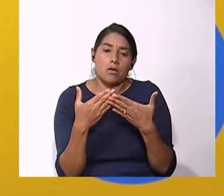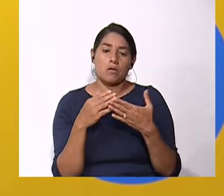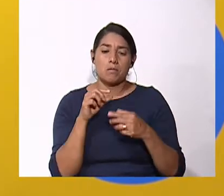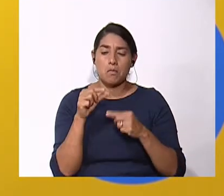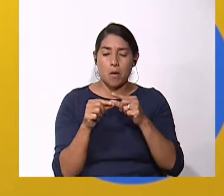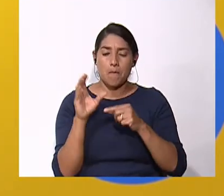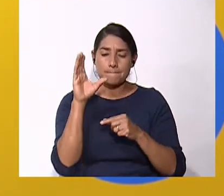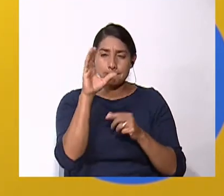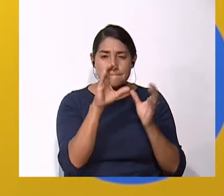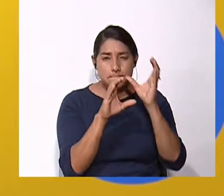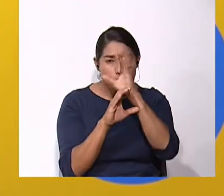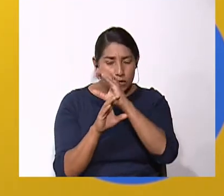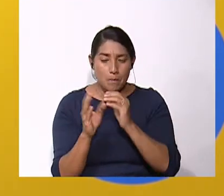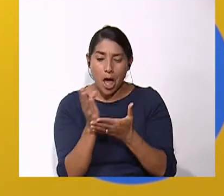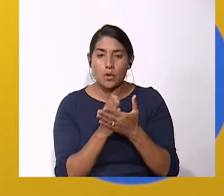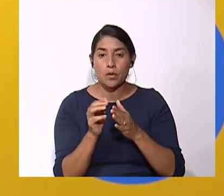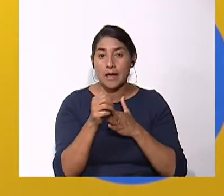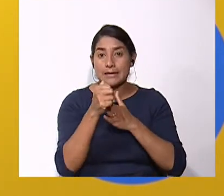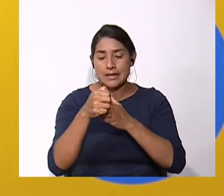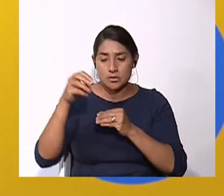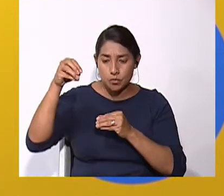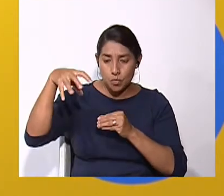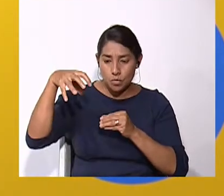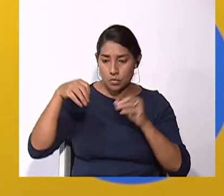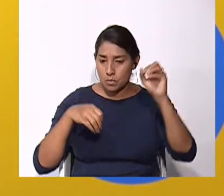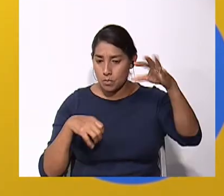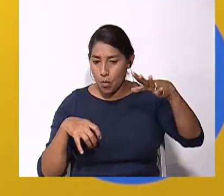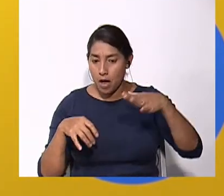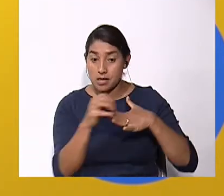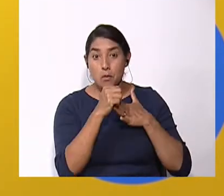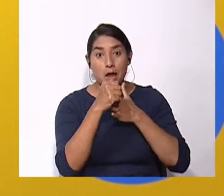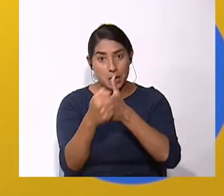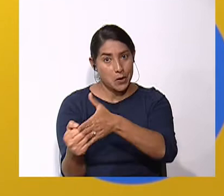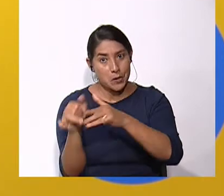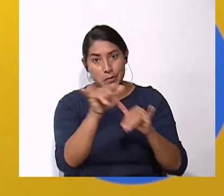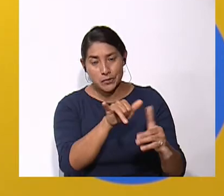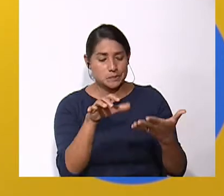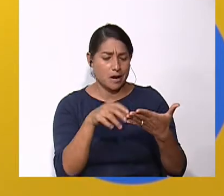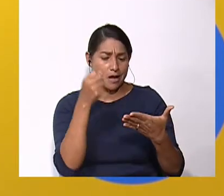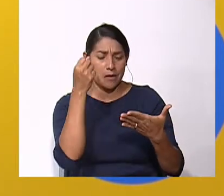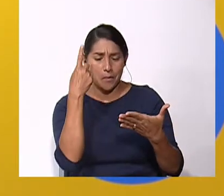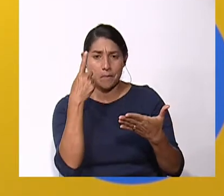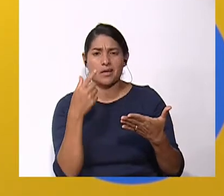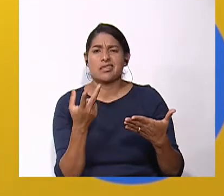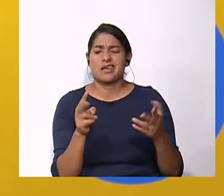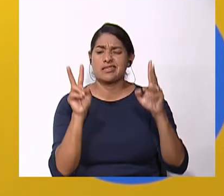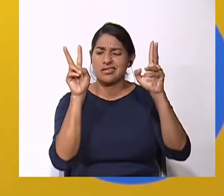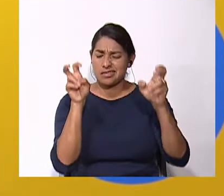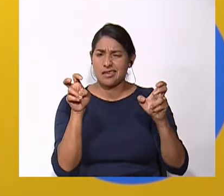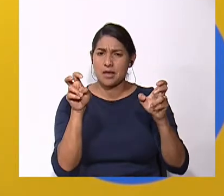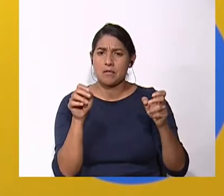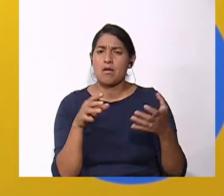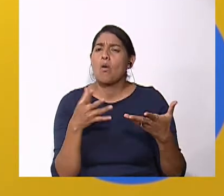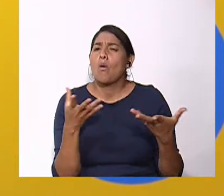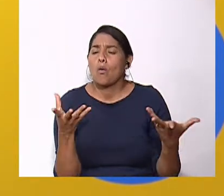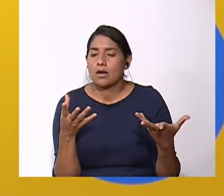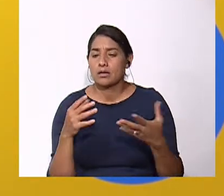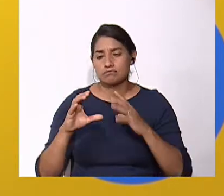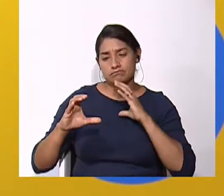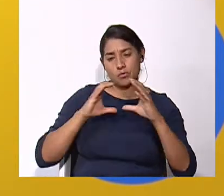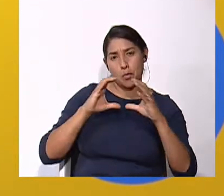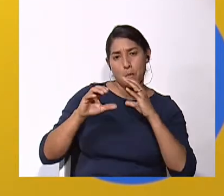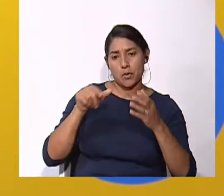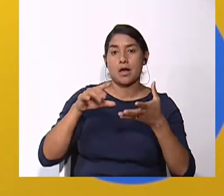buscando ciertas lucecitas en los textos para poder ir entendiendo de qué se trata o qué es lo que nos